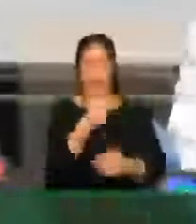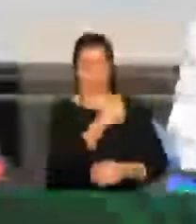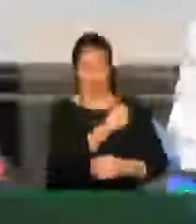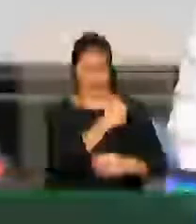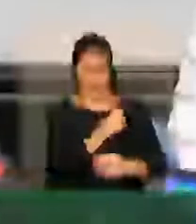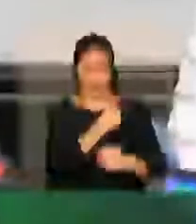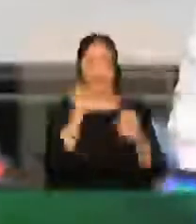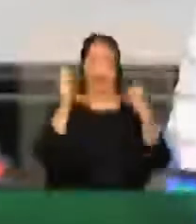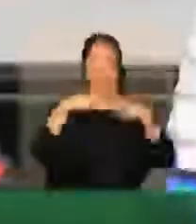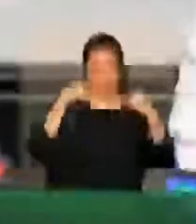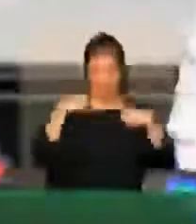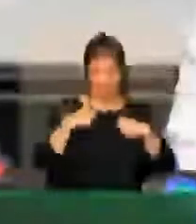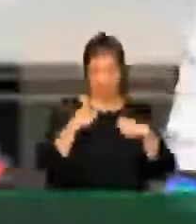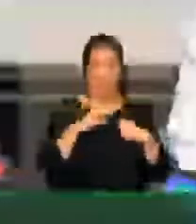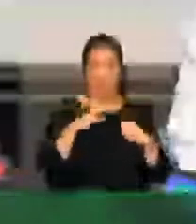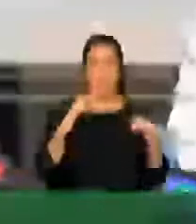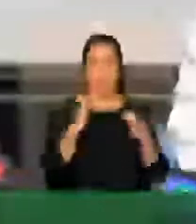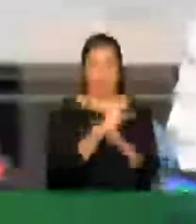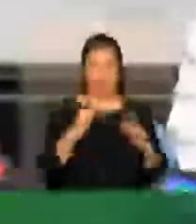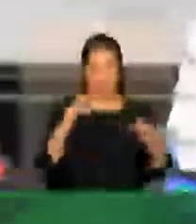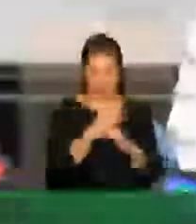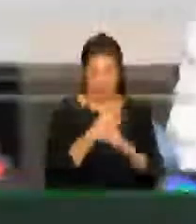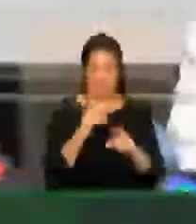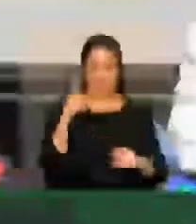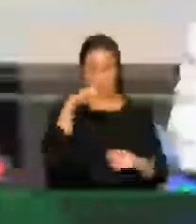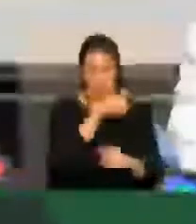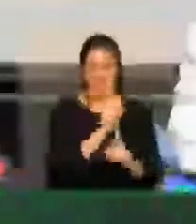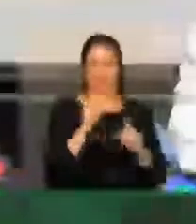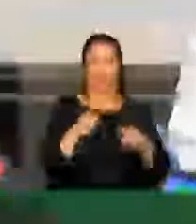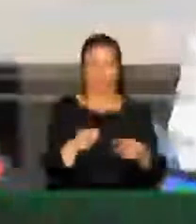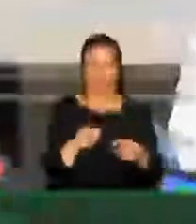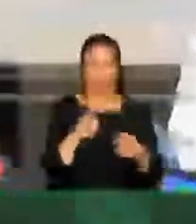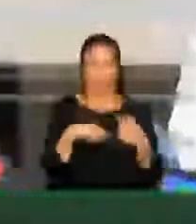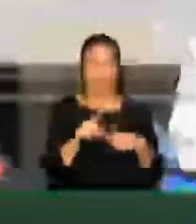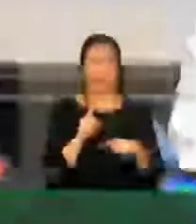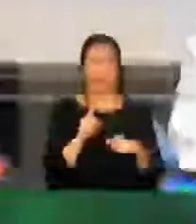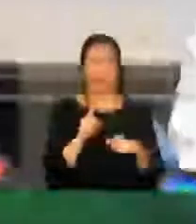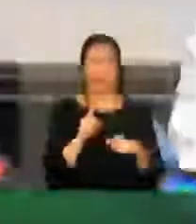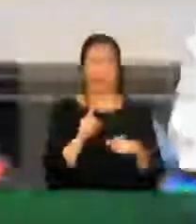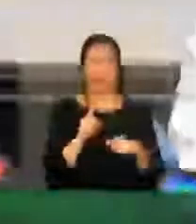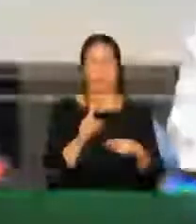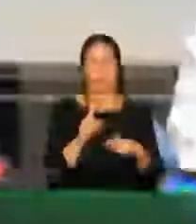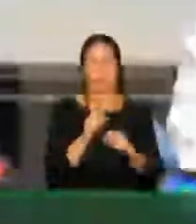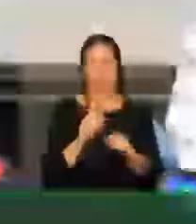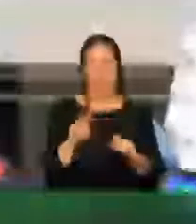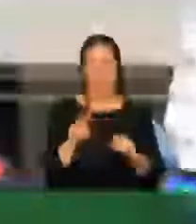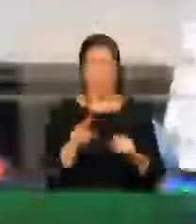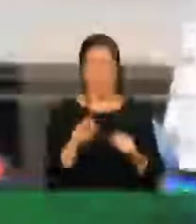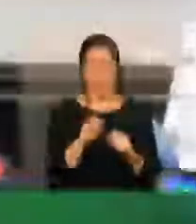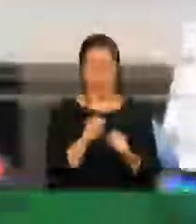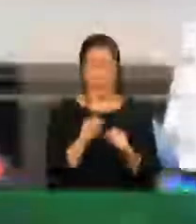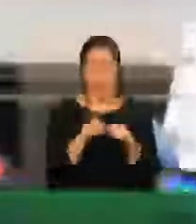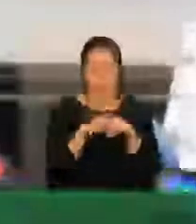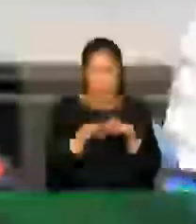Paysandú, tiene movilidad hacia Tacuarembó también, pero lo podemos dimensionar a que agarre mucho más